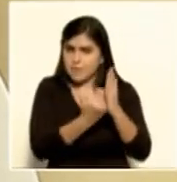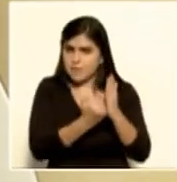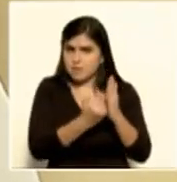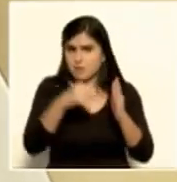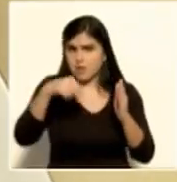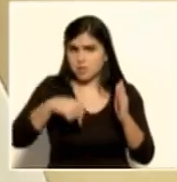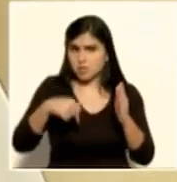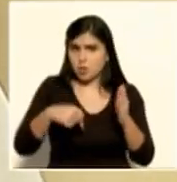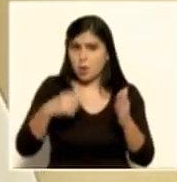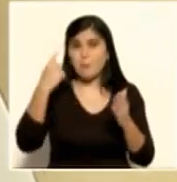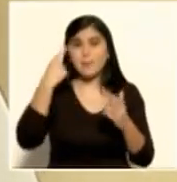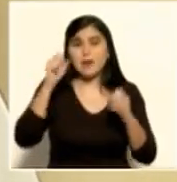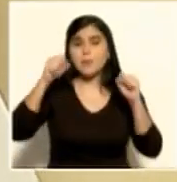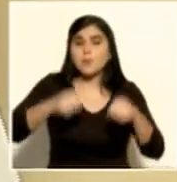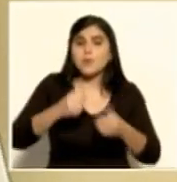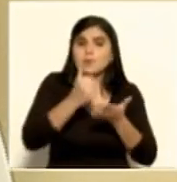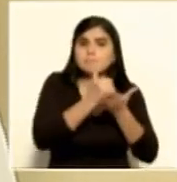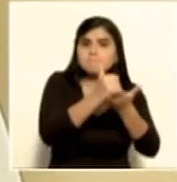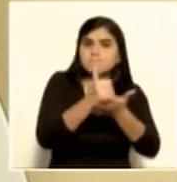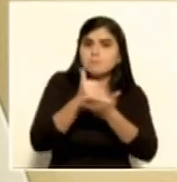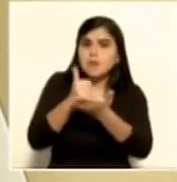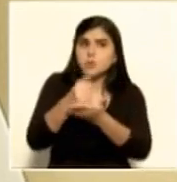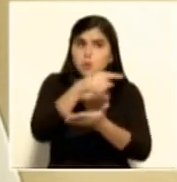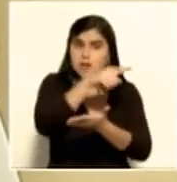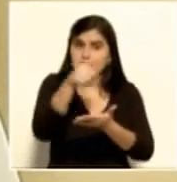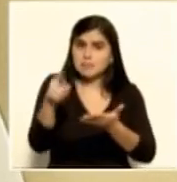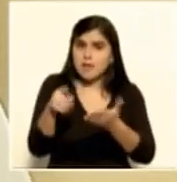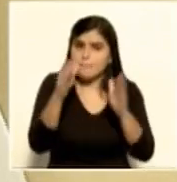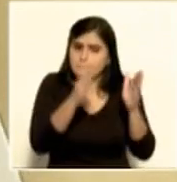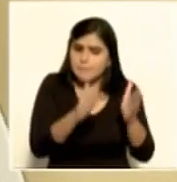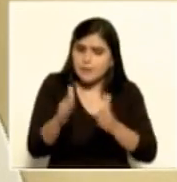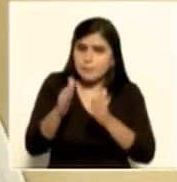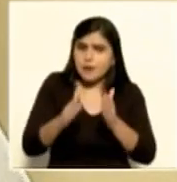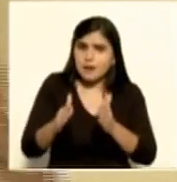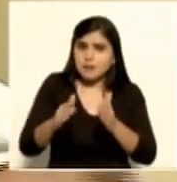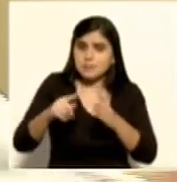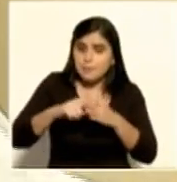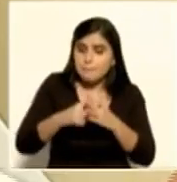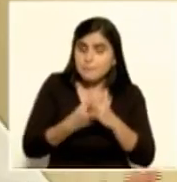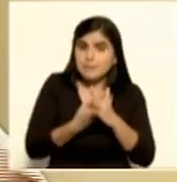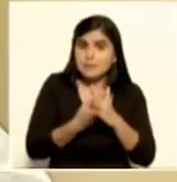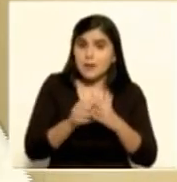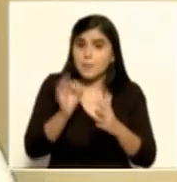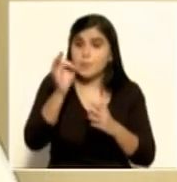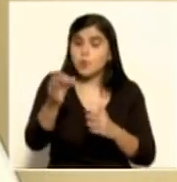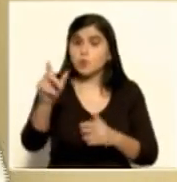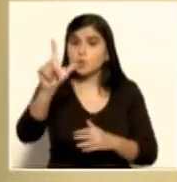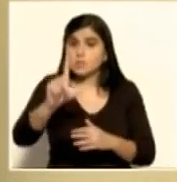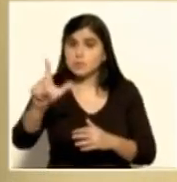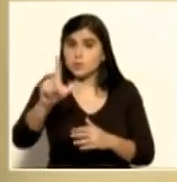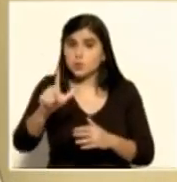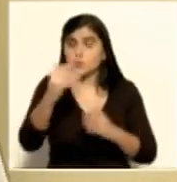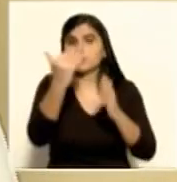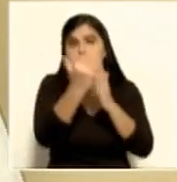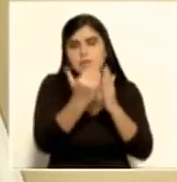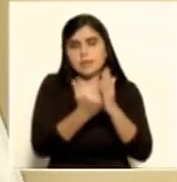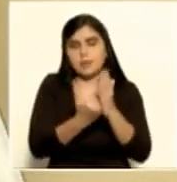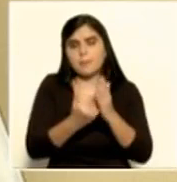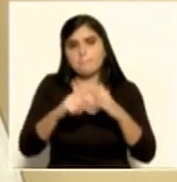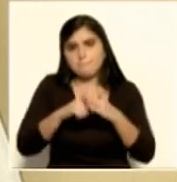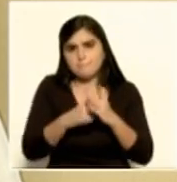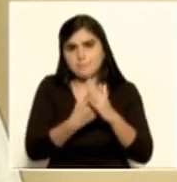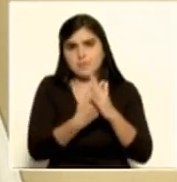poder ayudarles a prepararse mejor a partir del lunes y que empiezan las medidas a regir, y para que